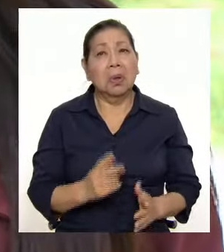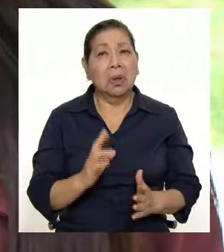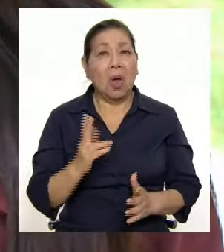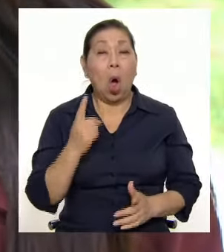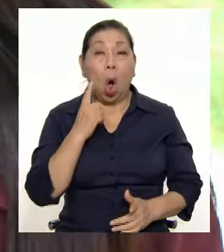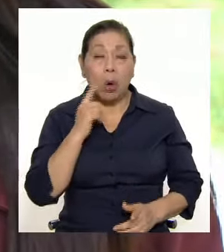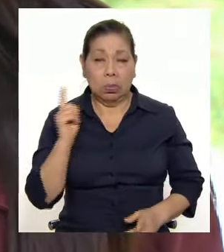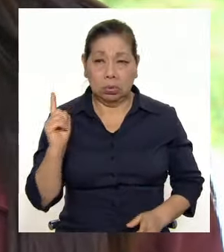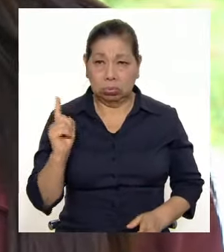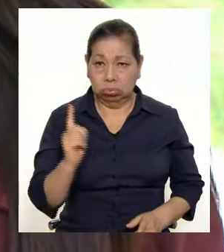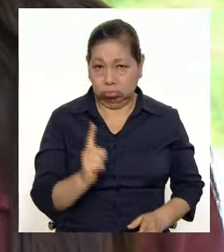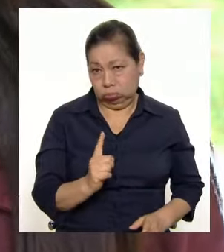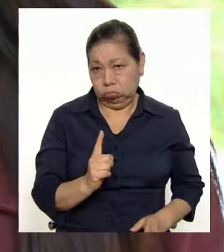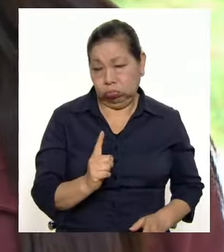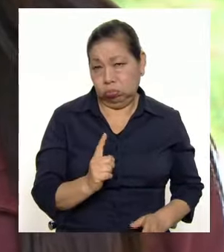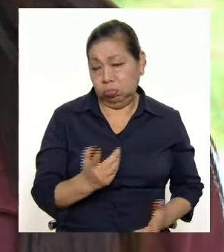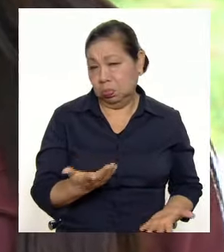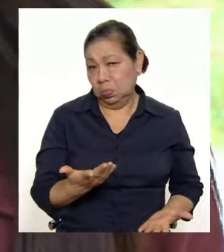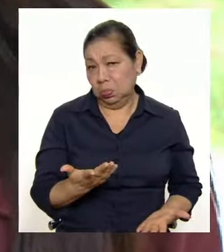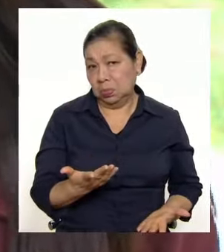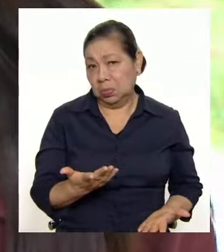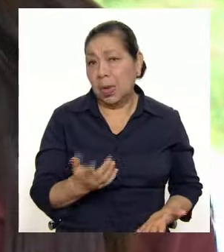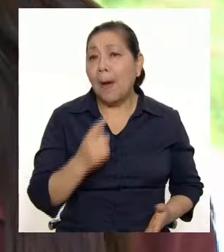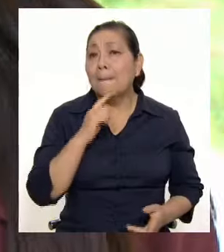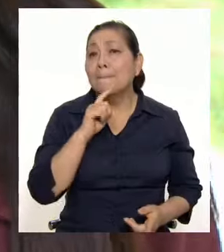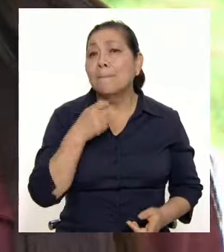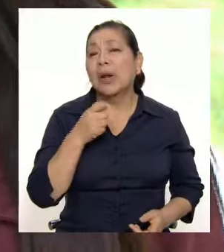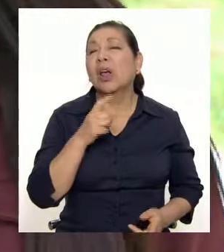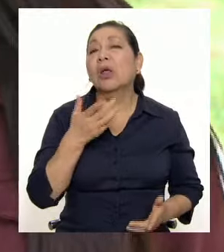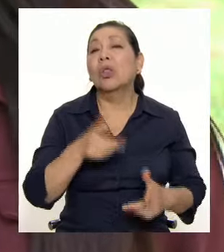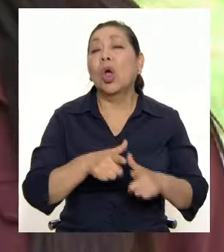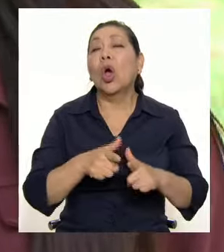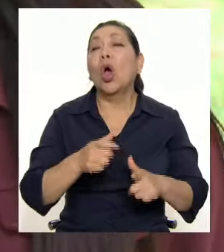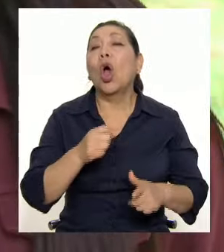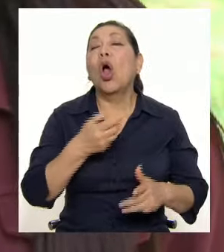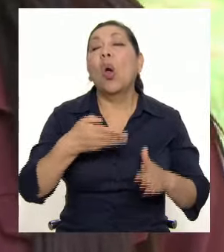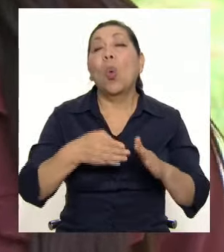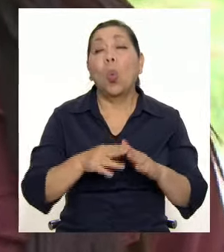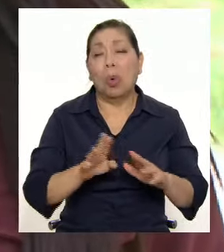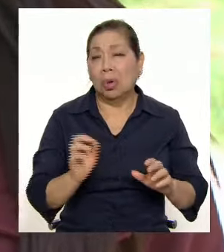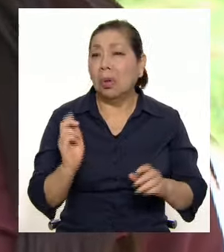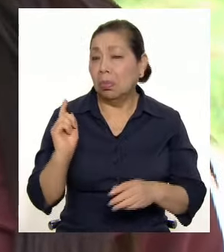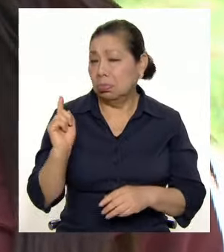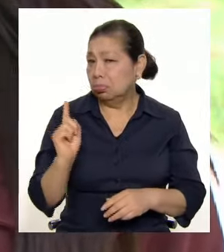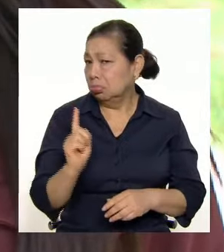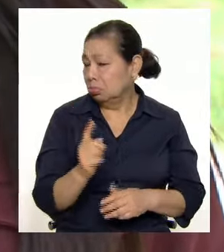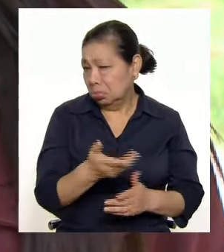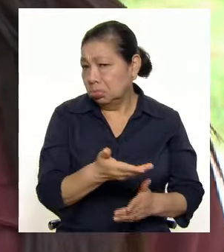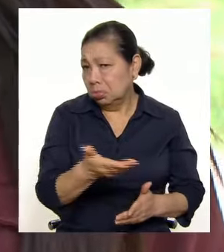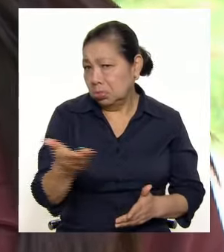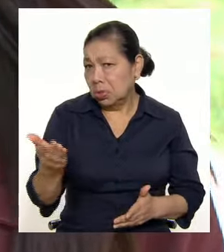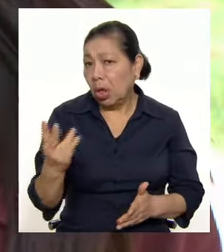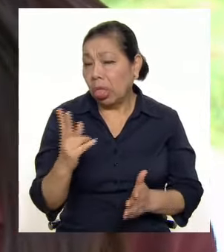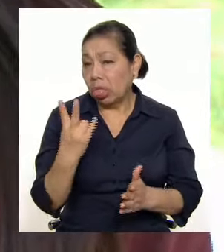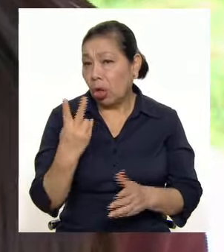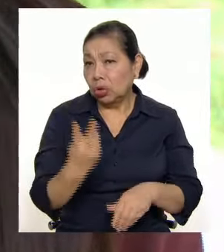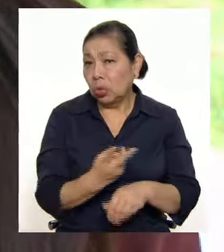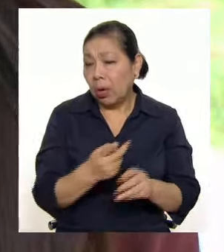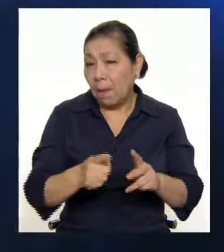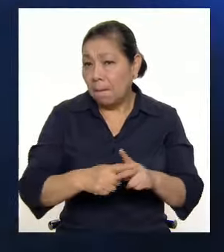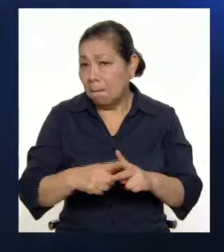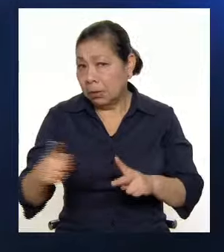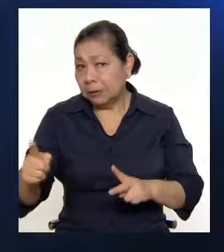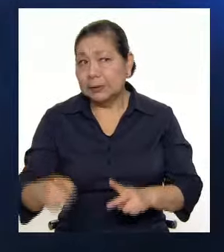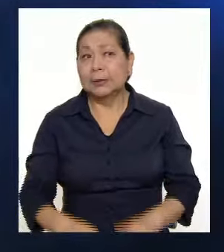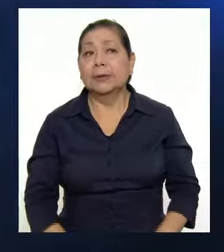llega el señor y pregunta por la habitación. Se le hace ingresar. 2 horas después se retiran,